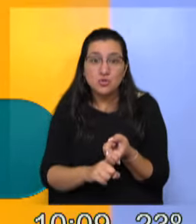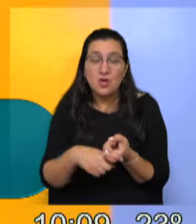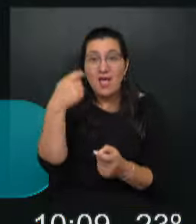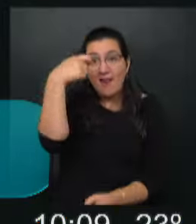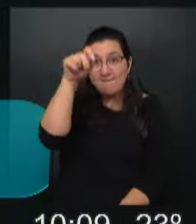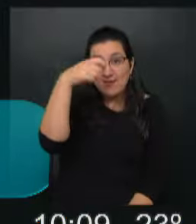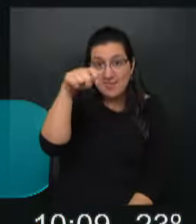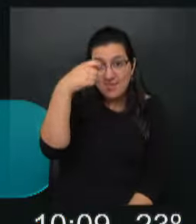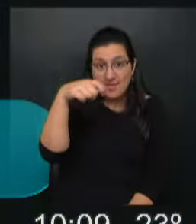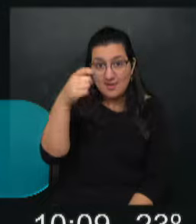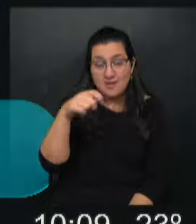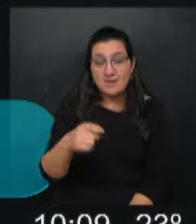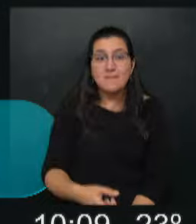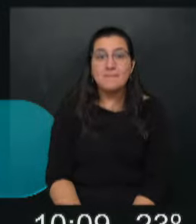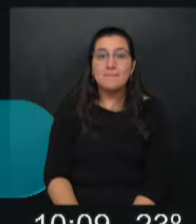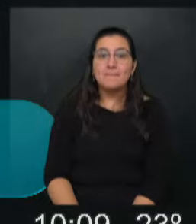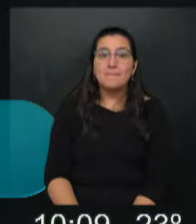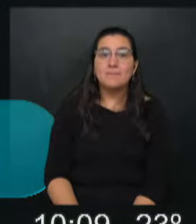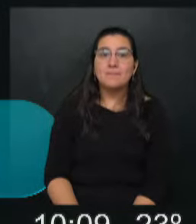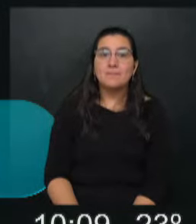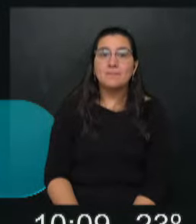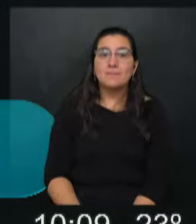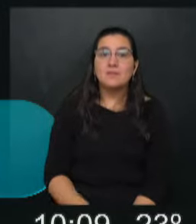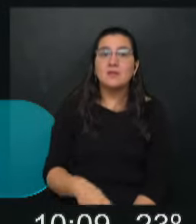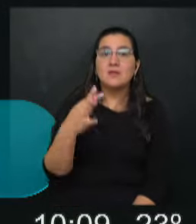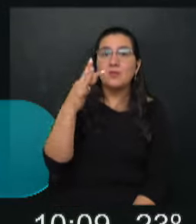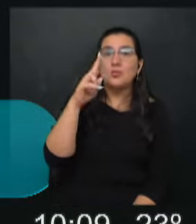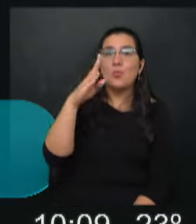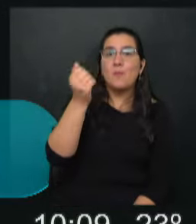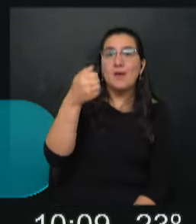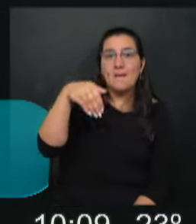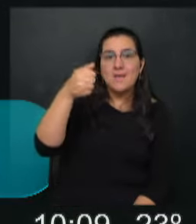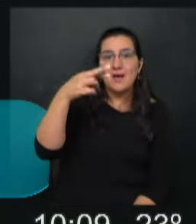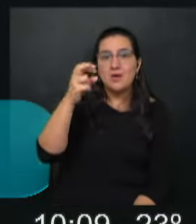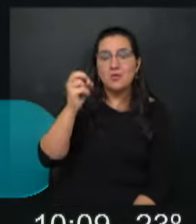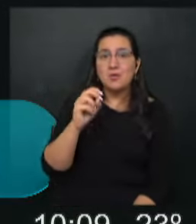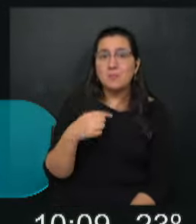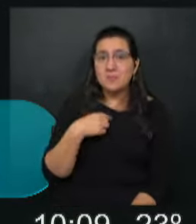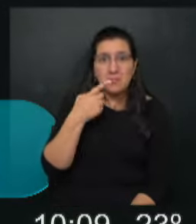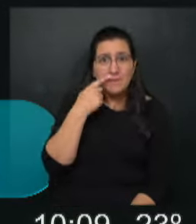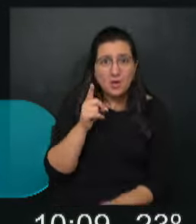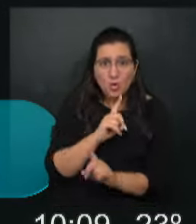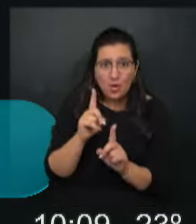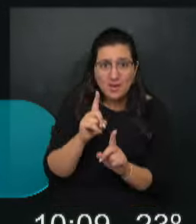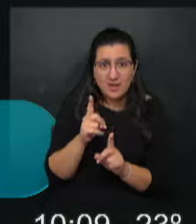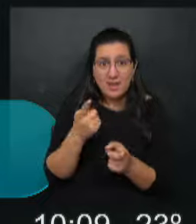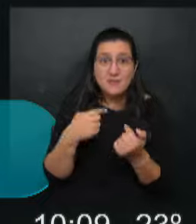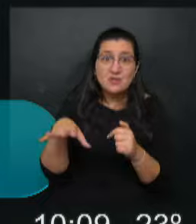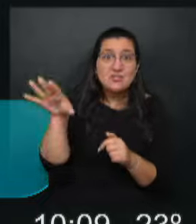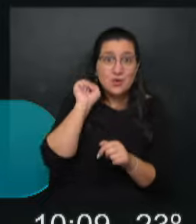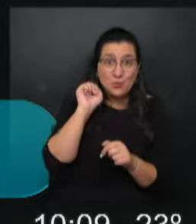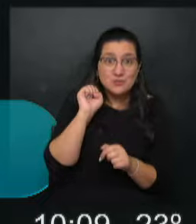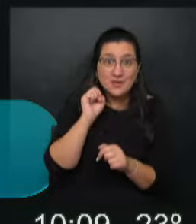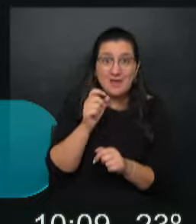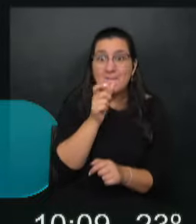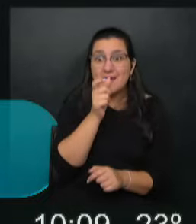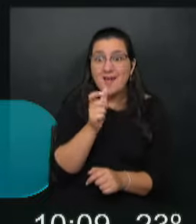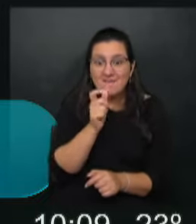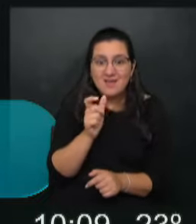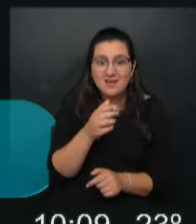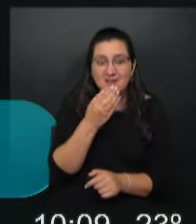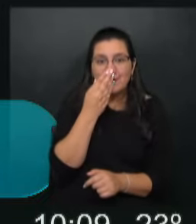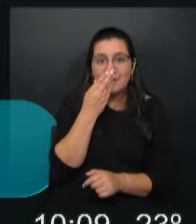albañil, porque estaban haciendo un cuarto en casa, y tupamaro. Y mi padre no era tupamaro, ¿entendés? Pero se ve que se escuchaba la palabra y se escuchaba